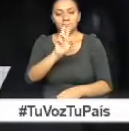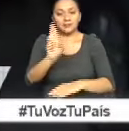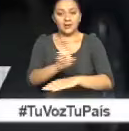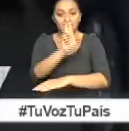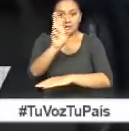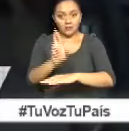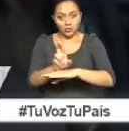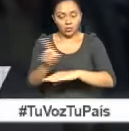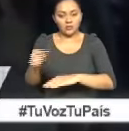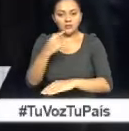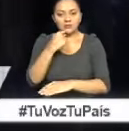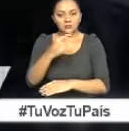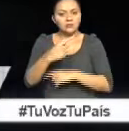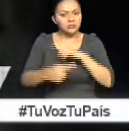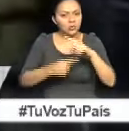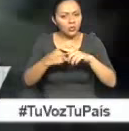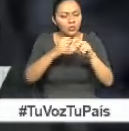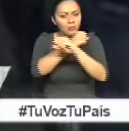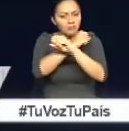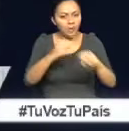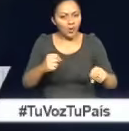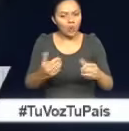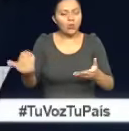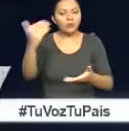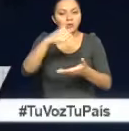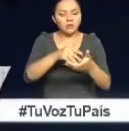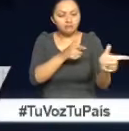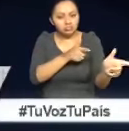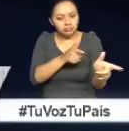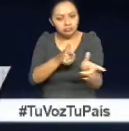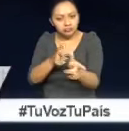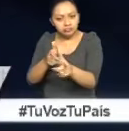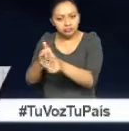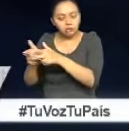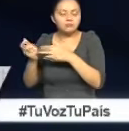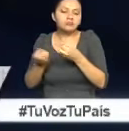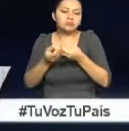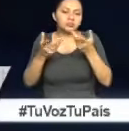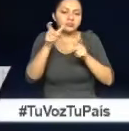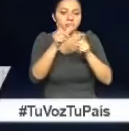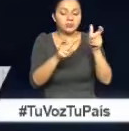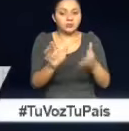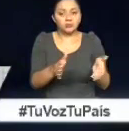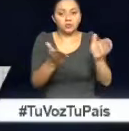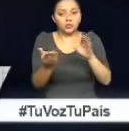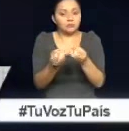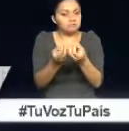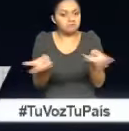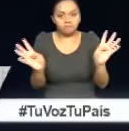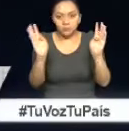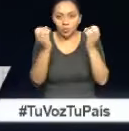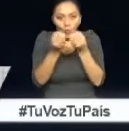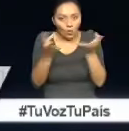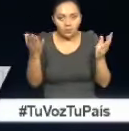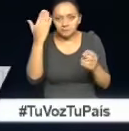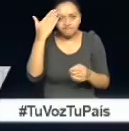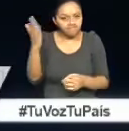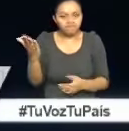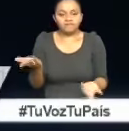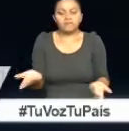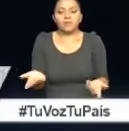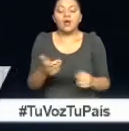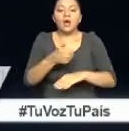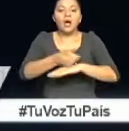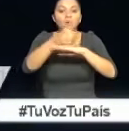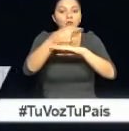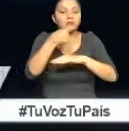afgano ha afirmado que después de la explosión se produjo un tiroteo que ha causado un número indeterminado de víctimas. Las autoridades